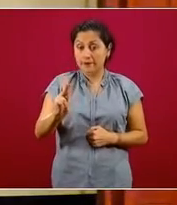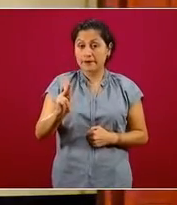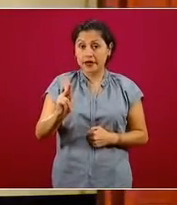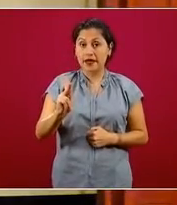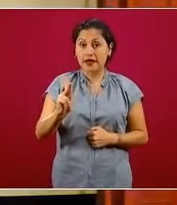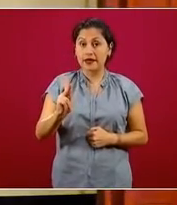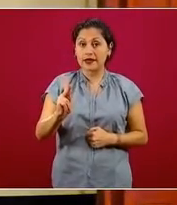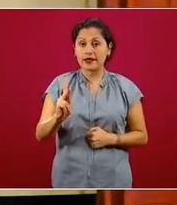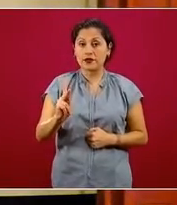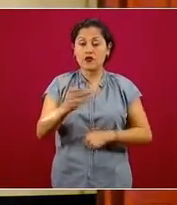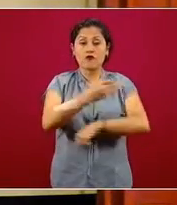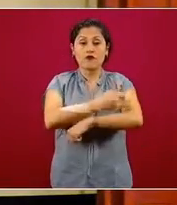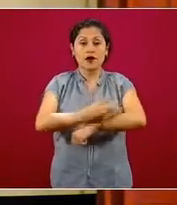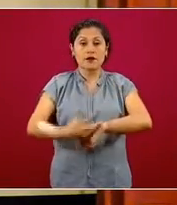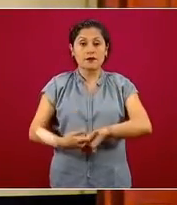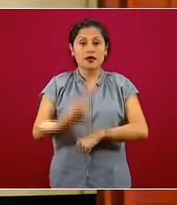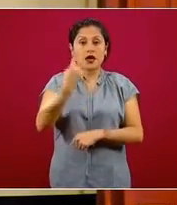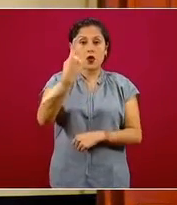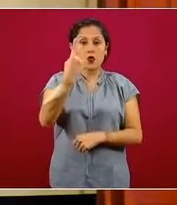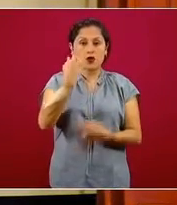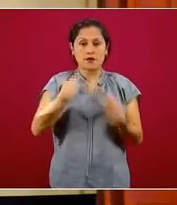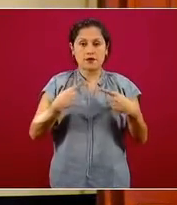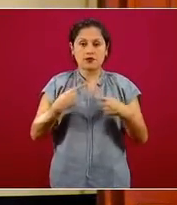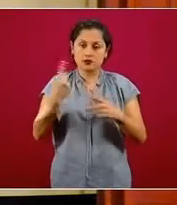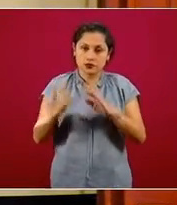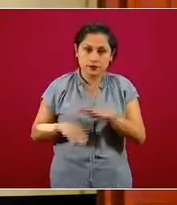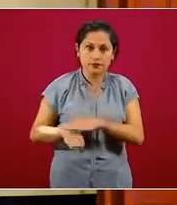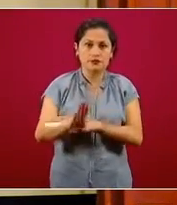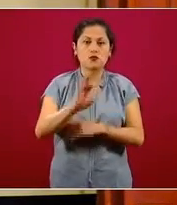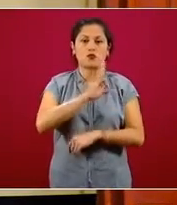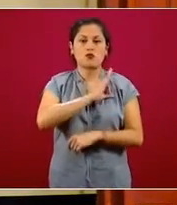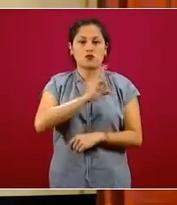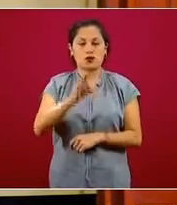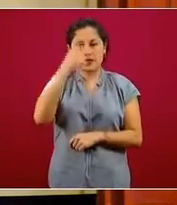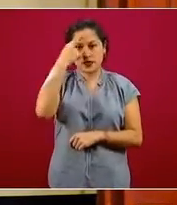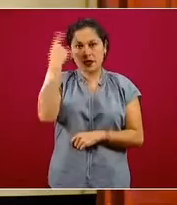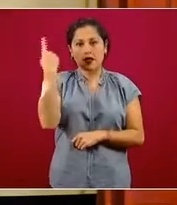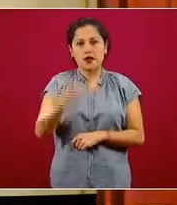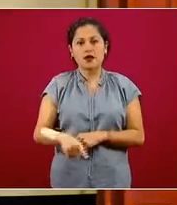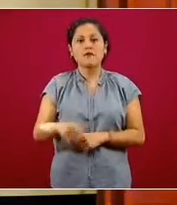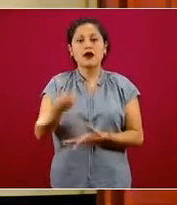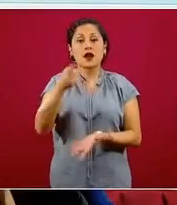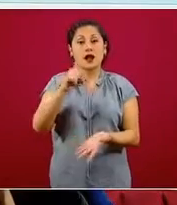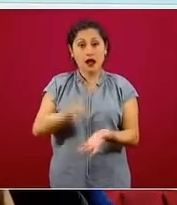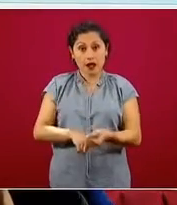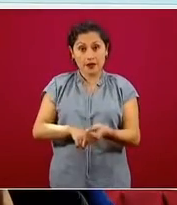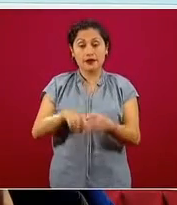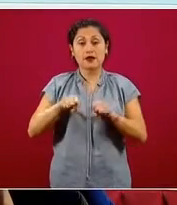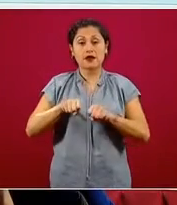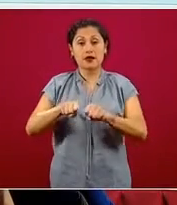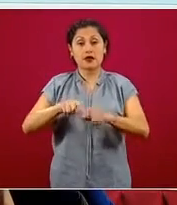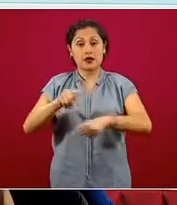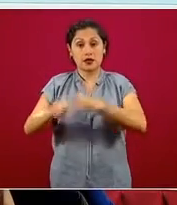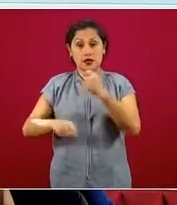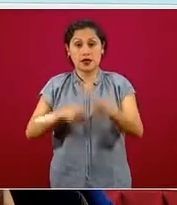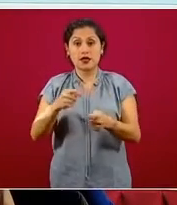solo ingrese una persona por familia para que así se pueda mantener la sana distancia al interior de